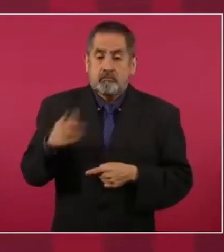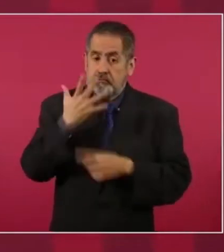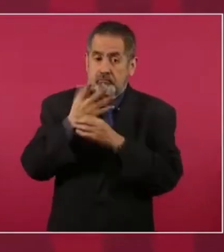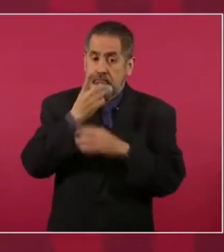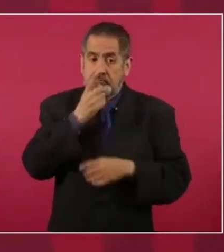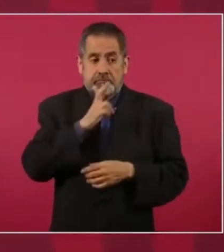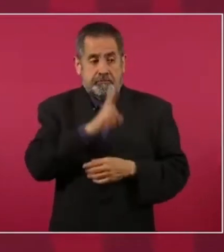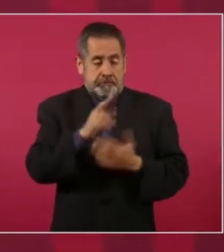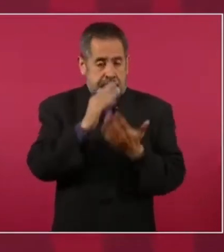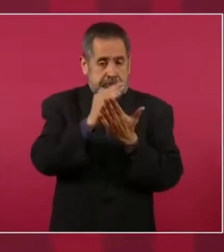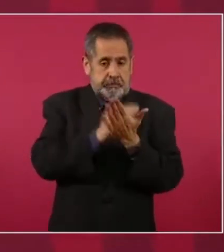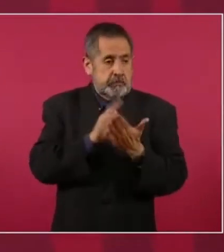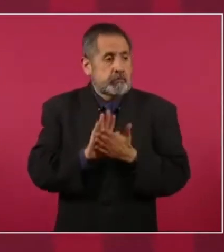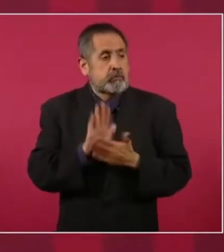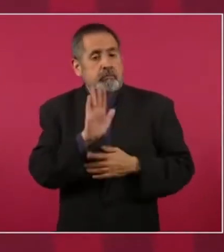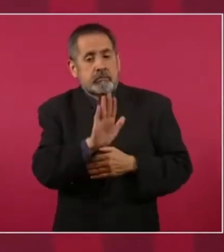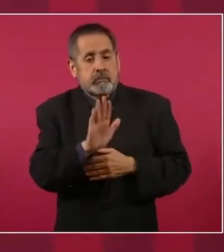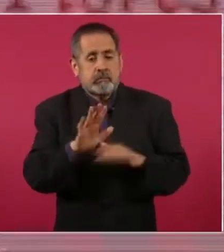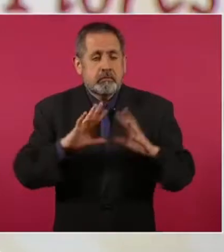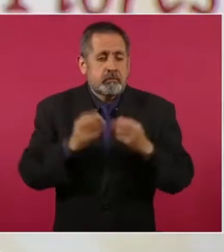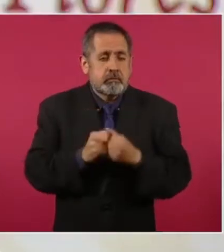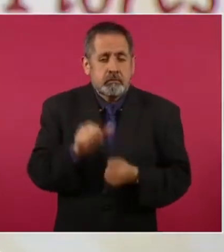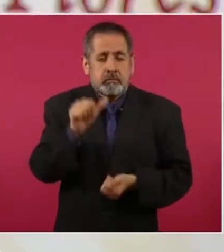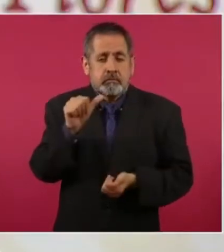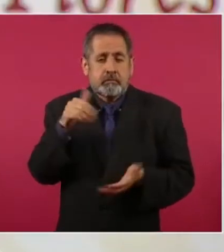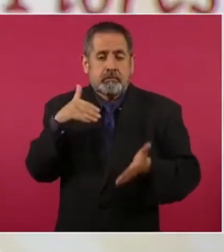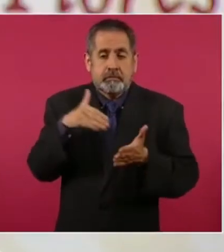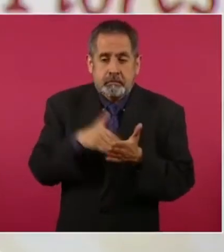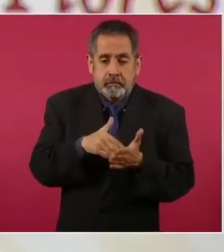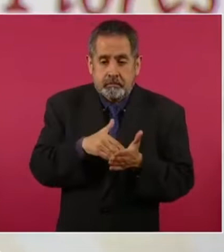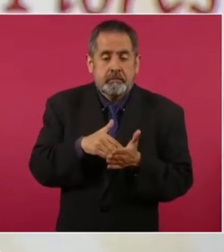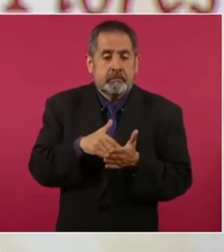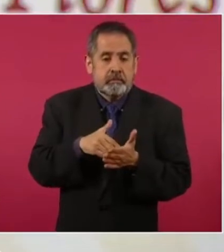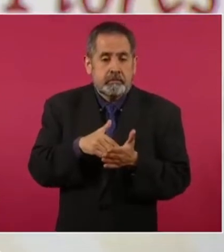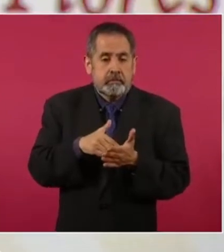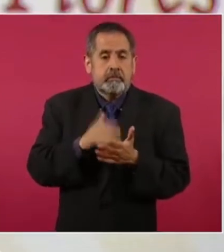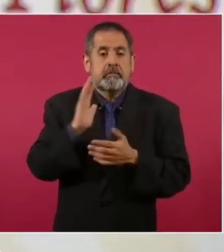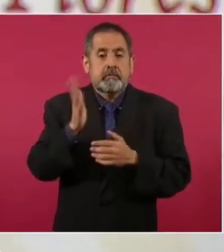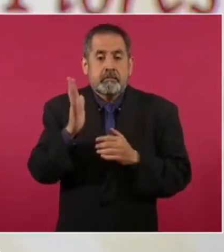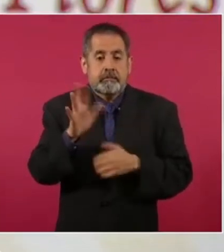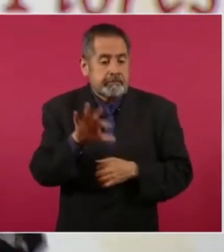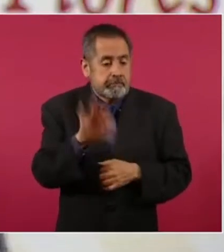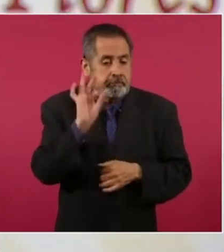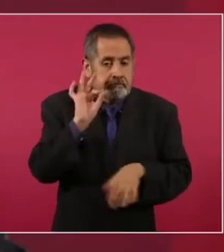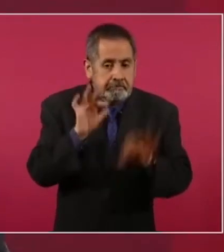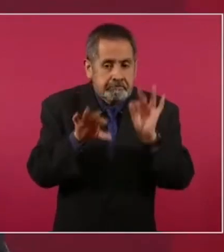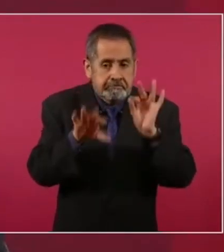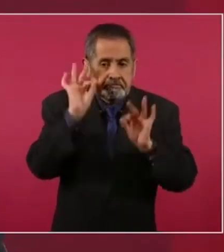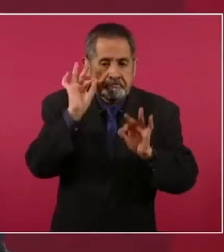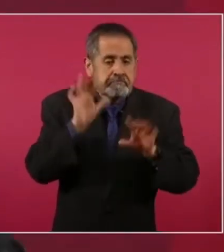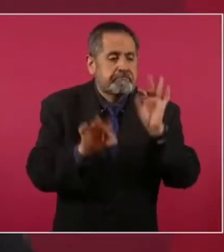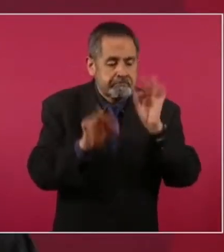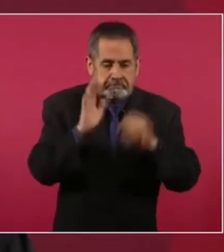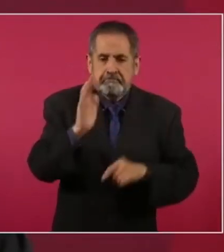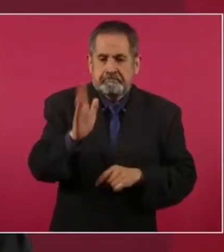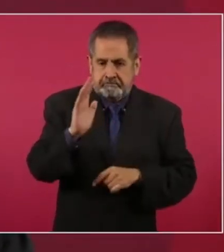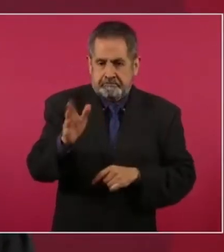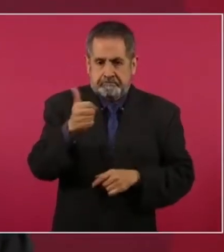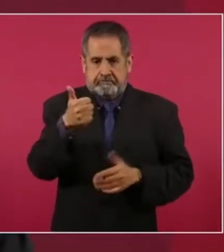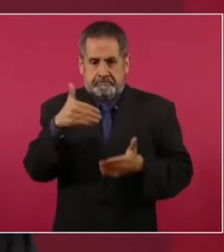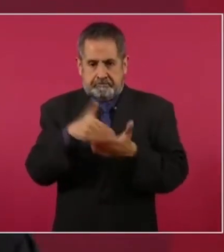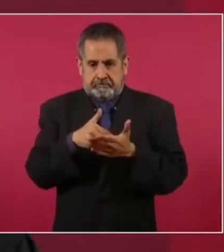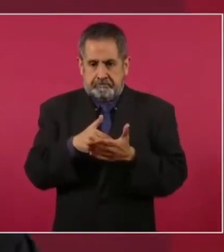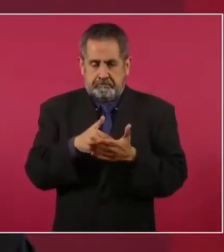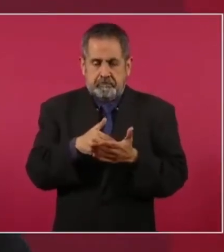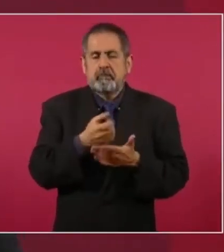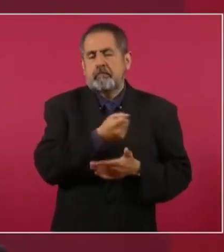reportó que hay un poquito más de 6,000 que ya fueron localizadas o localizados y que sí